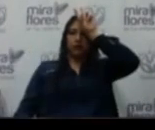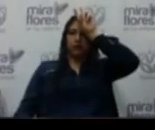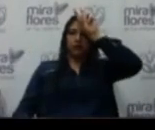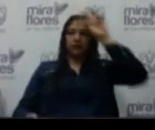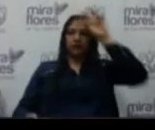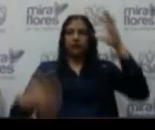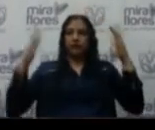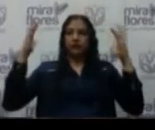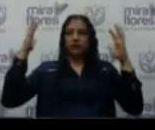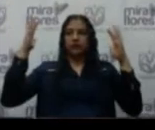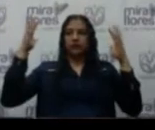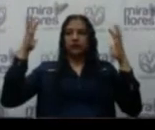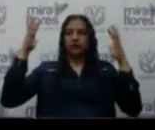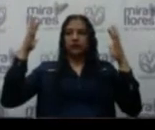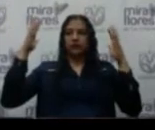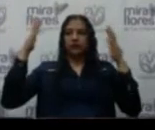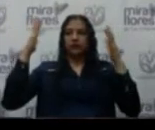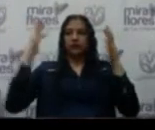¡Viva el Perú!